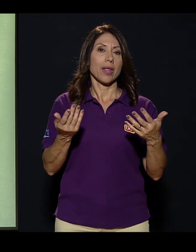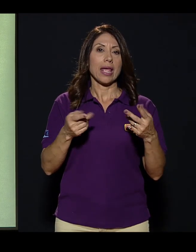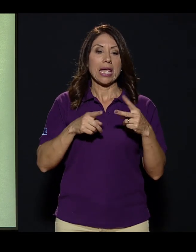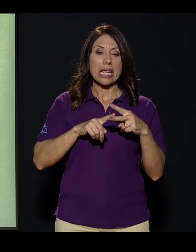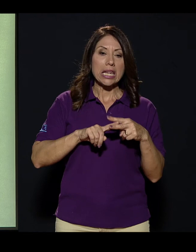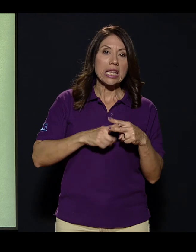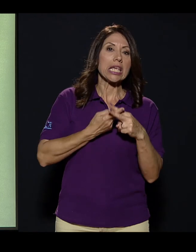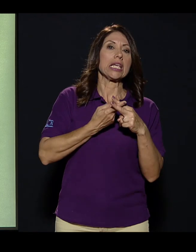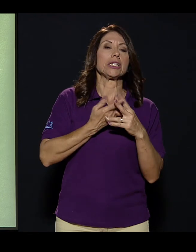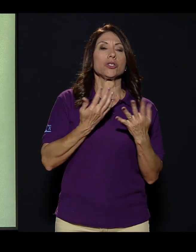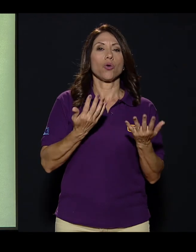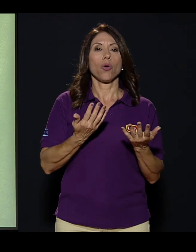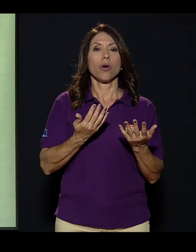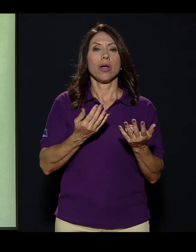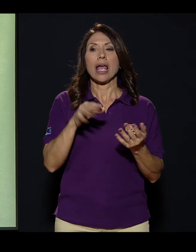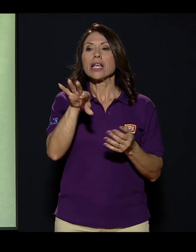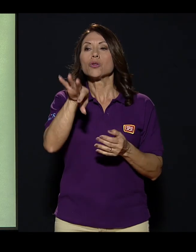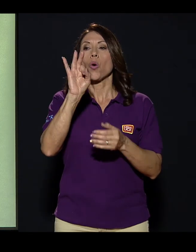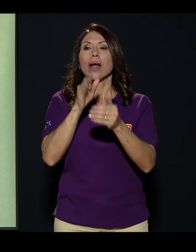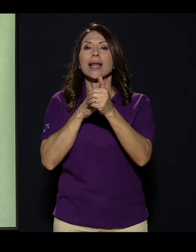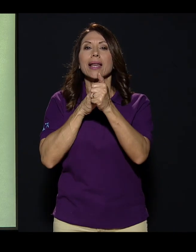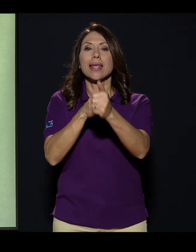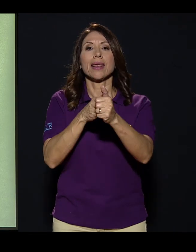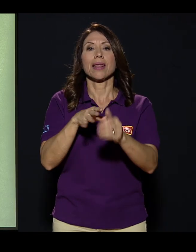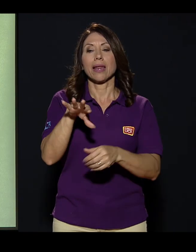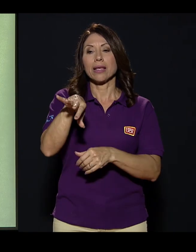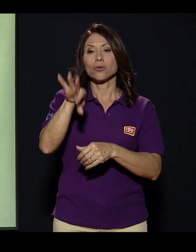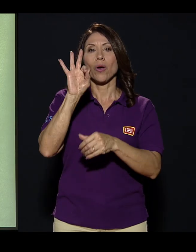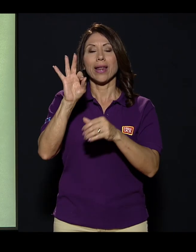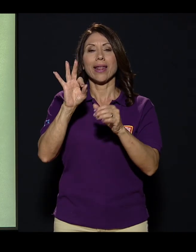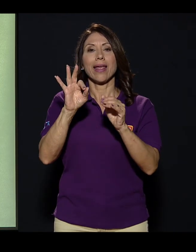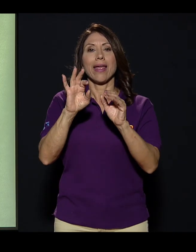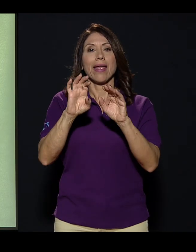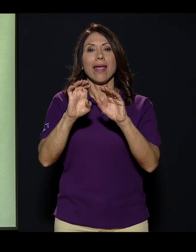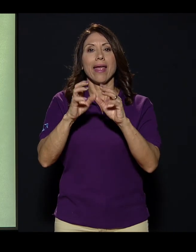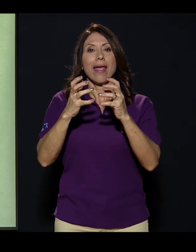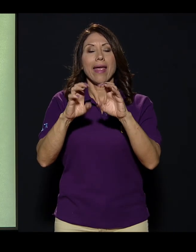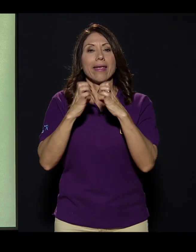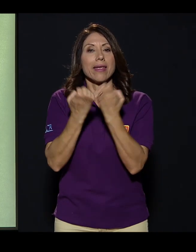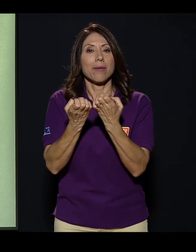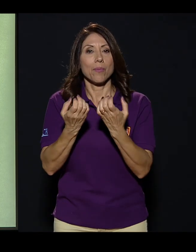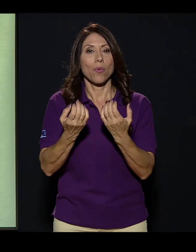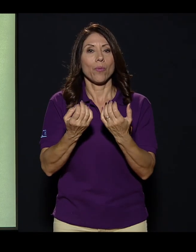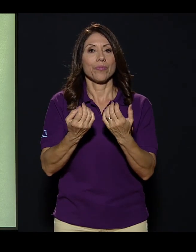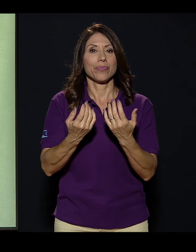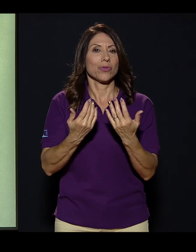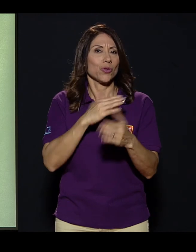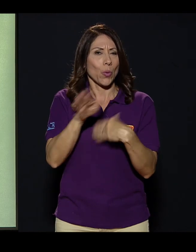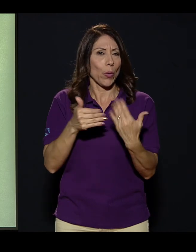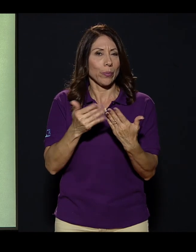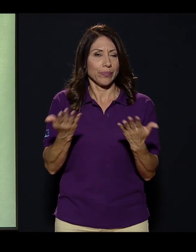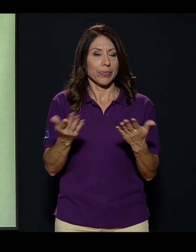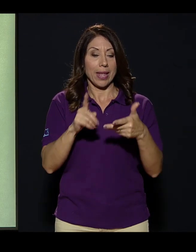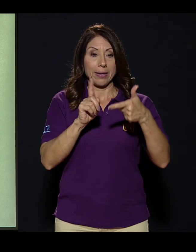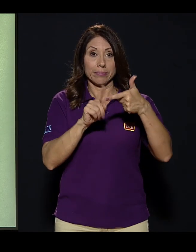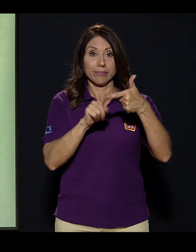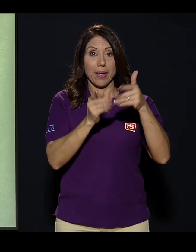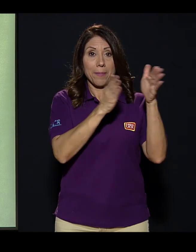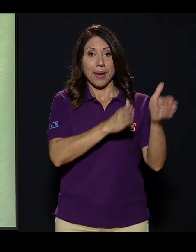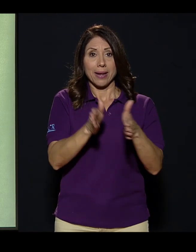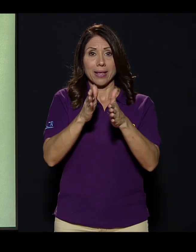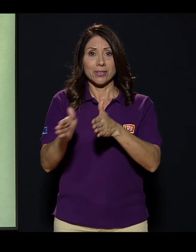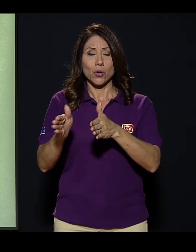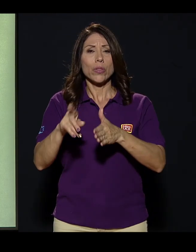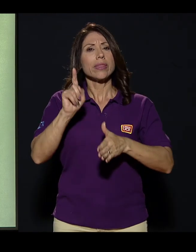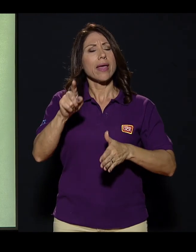es todas las tareas que se tienen que hacer en el proyecto. Pueden ser, como le digo, tareas muy grandes como tareas muy